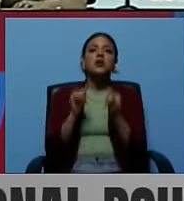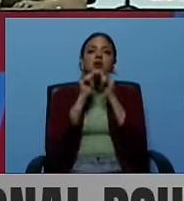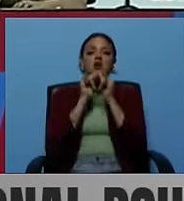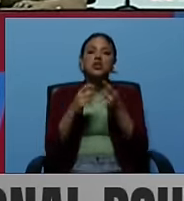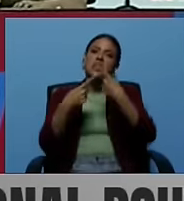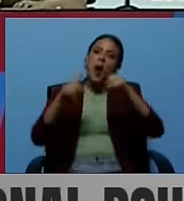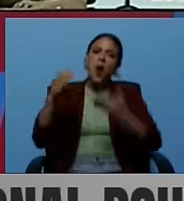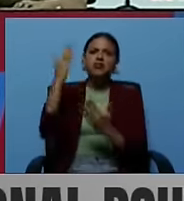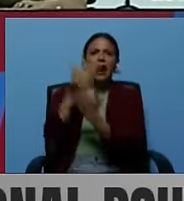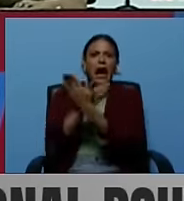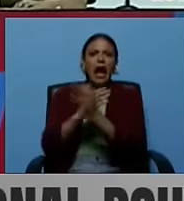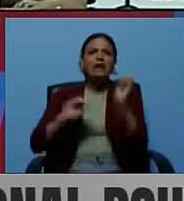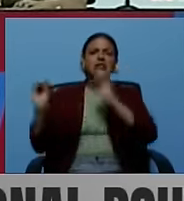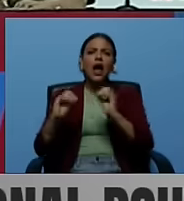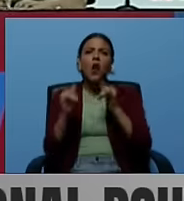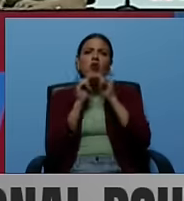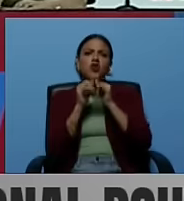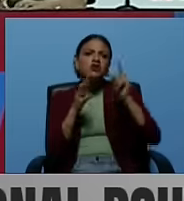carta, otra cosa.